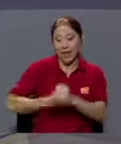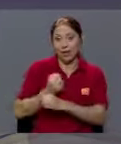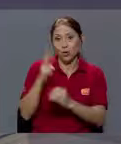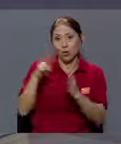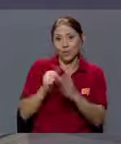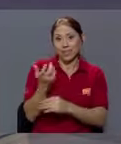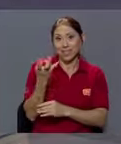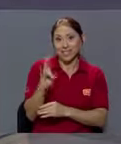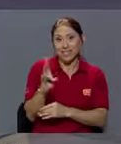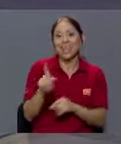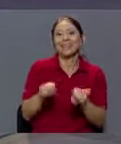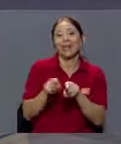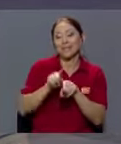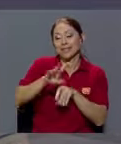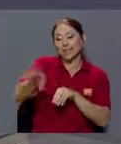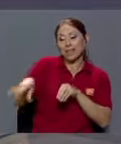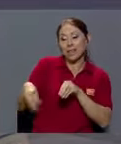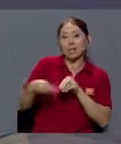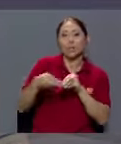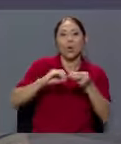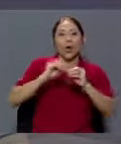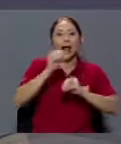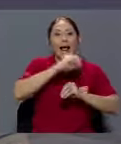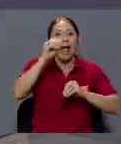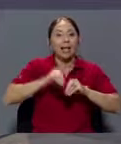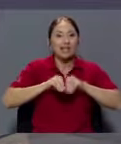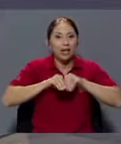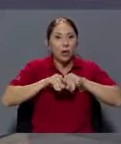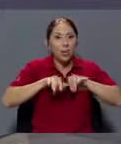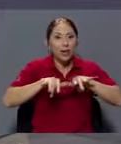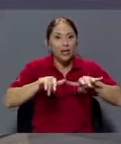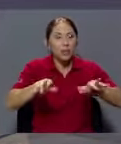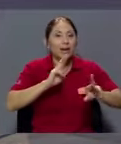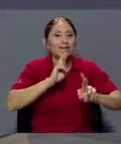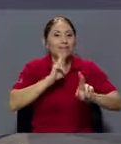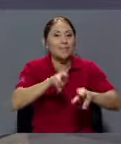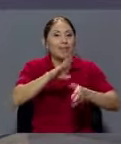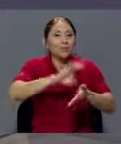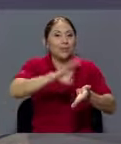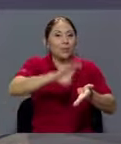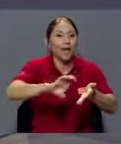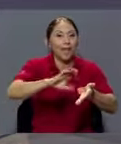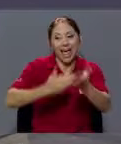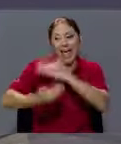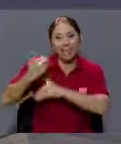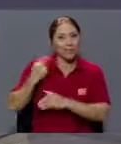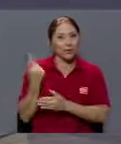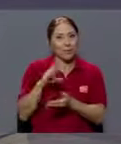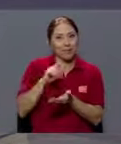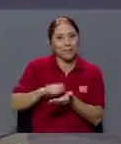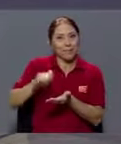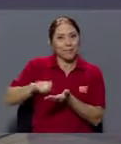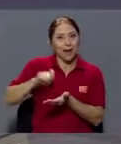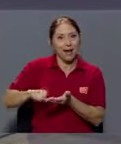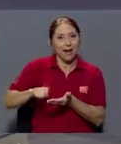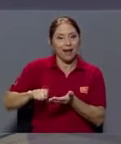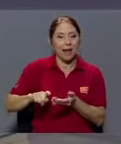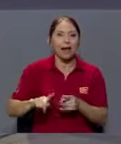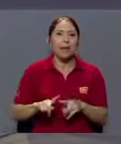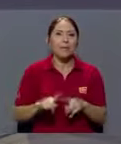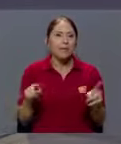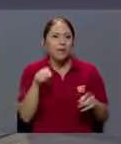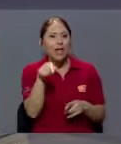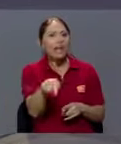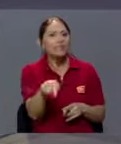para el 2017 la tasa de cobertura y de rendimiento en secundaria, antes era para primaria. Entonces,